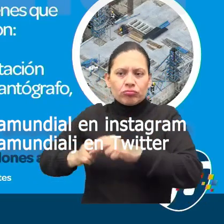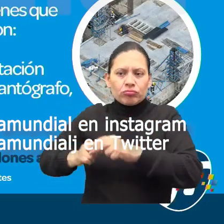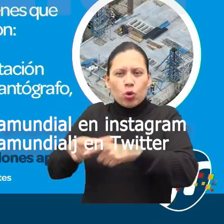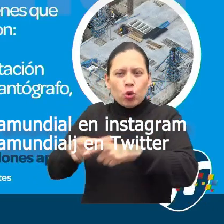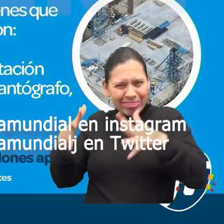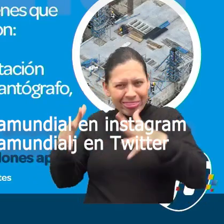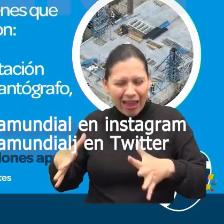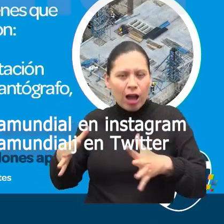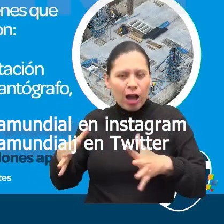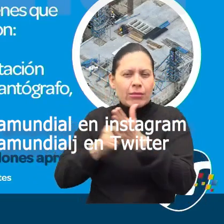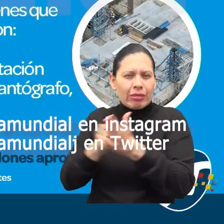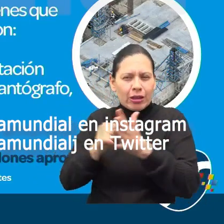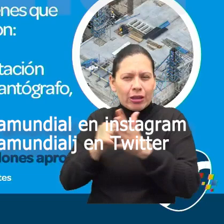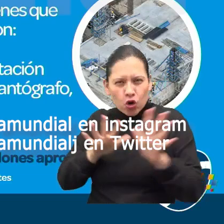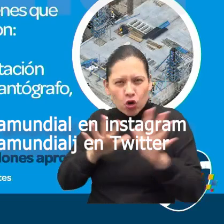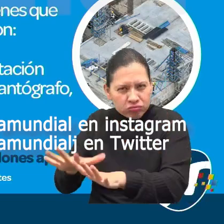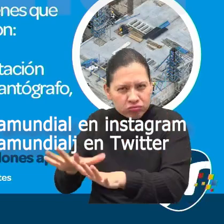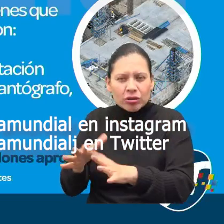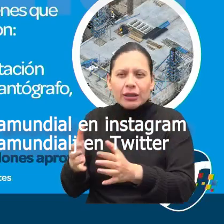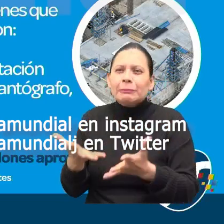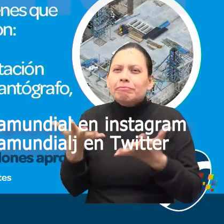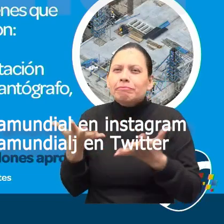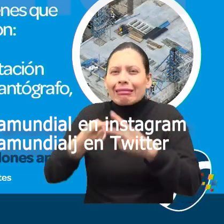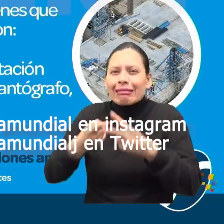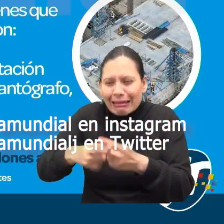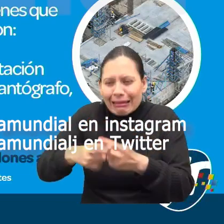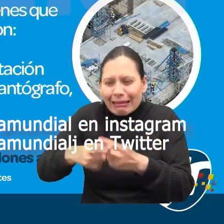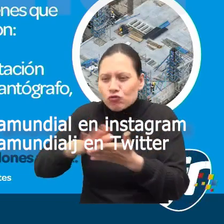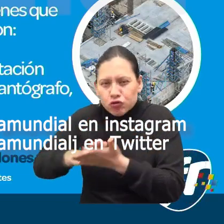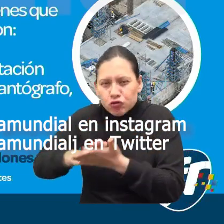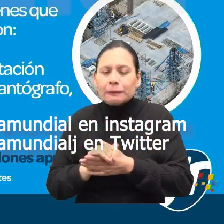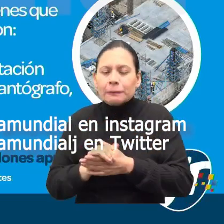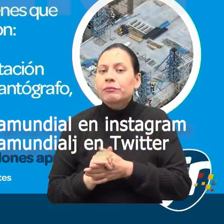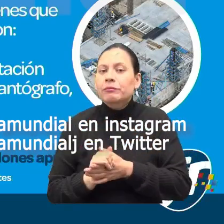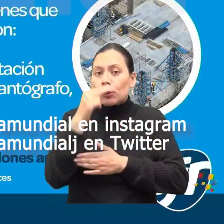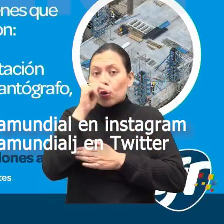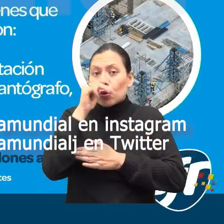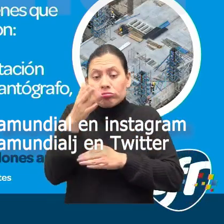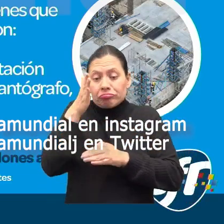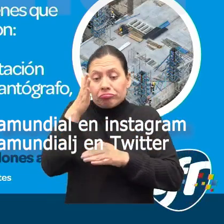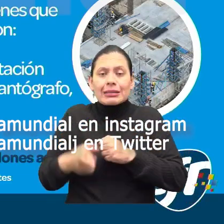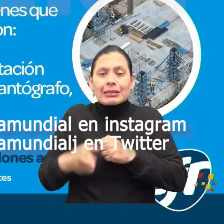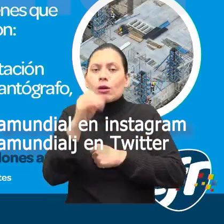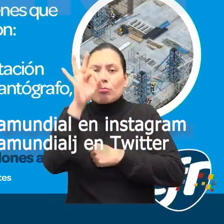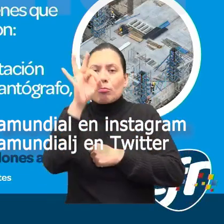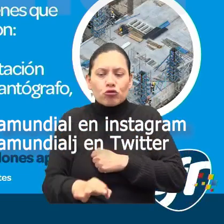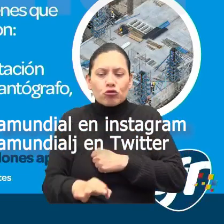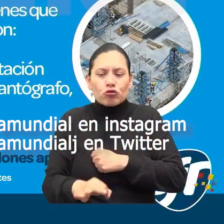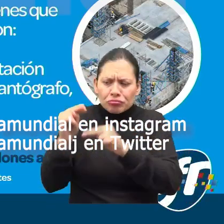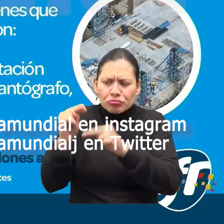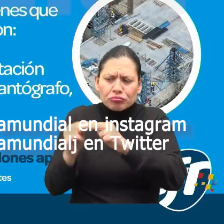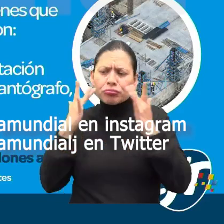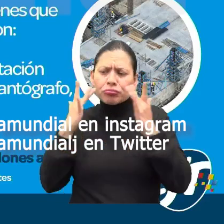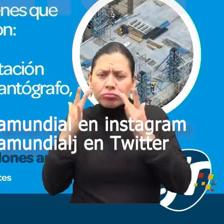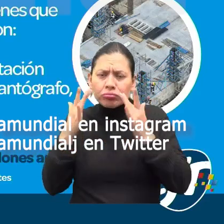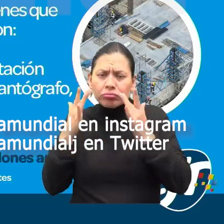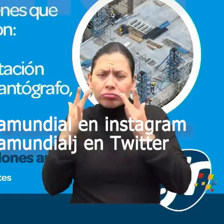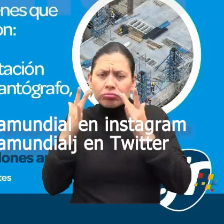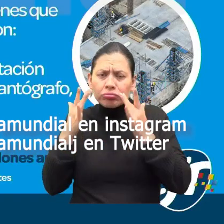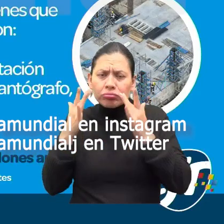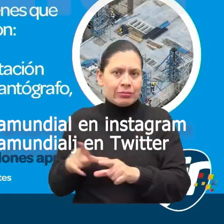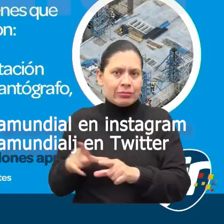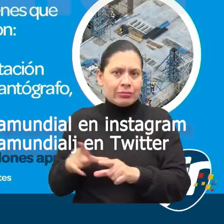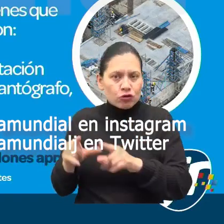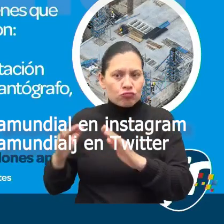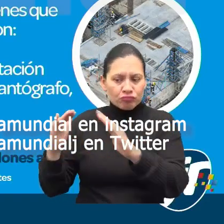Esto inició en junio del año pasado, terminó su construcción en este año, ya el 100% del taller ANI